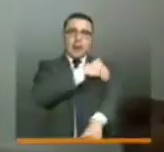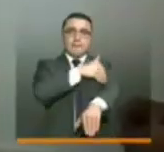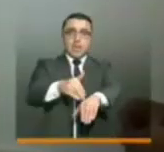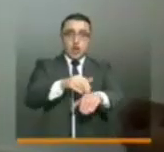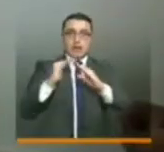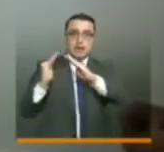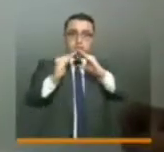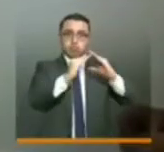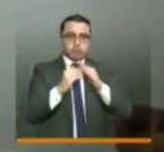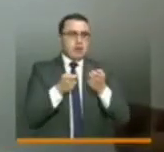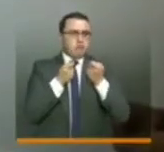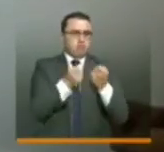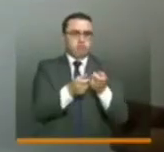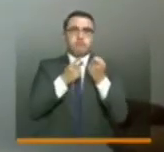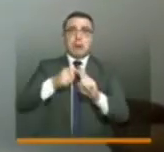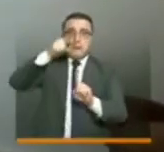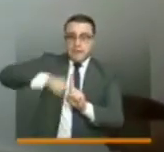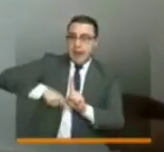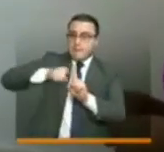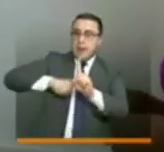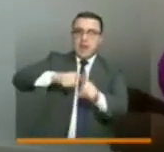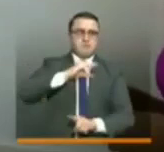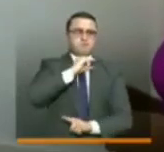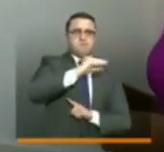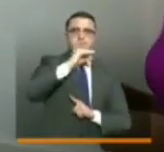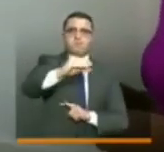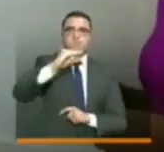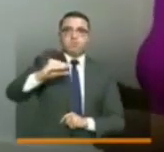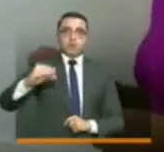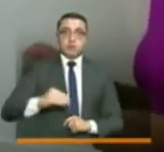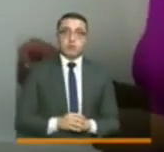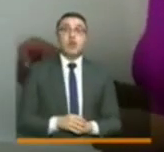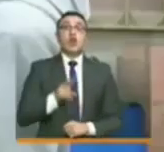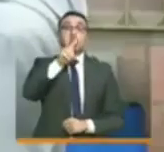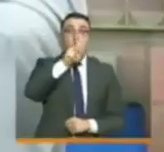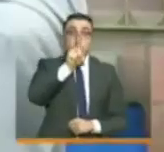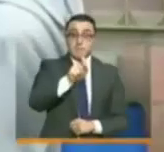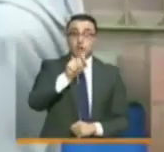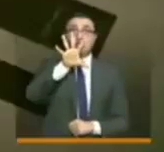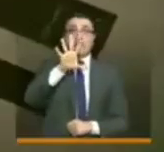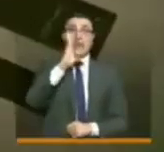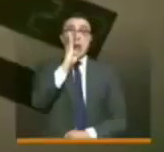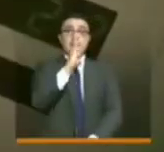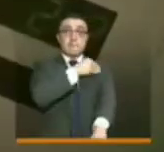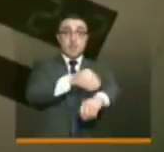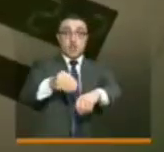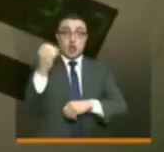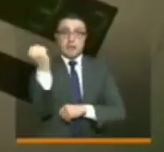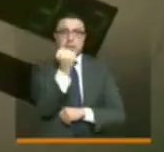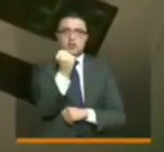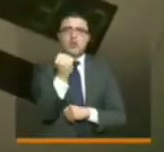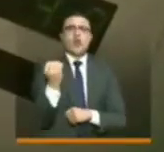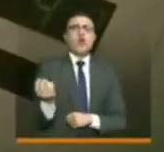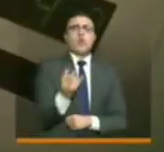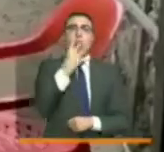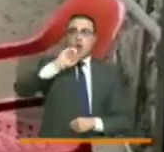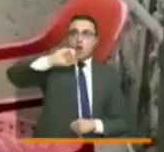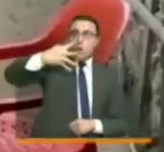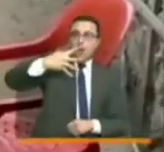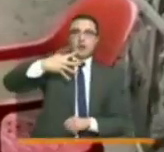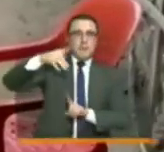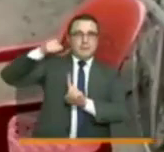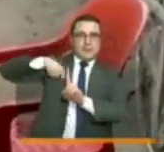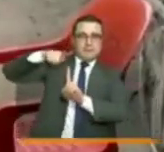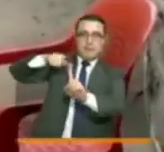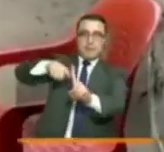en la historia con un giro mensual. El gobierno ha desembolsado más de 2.5 billones de pesos en 4 giros que